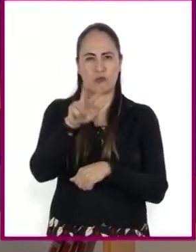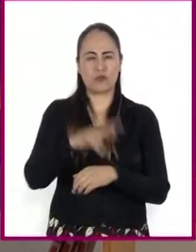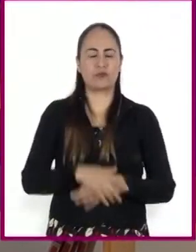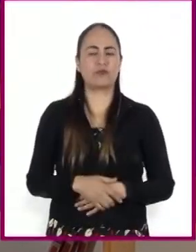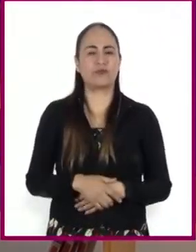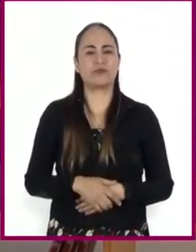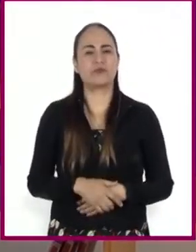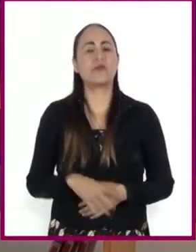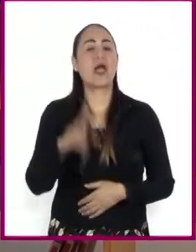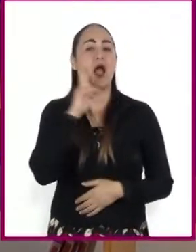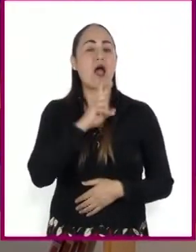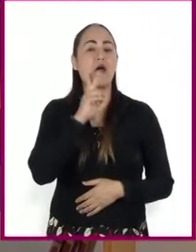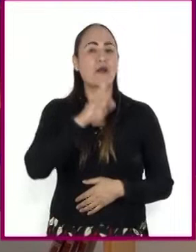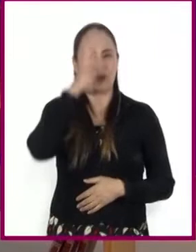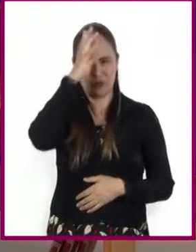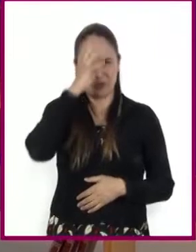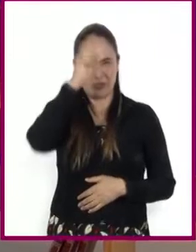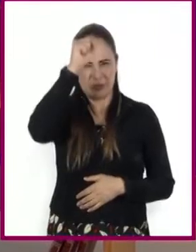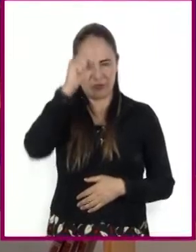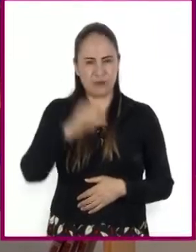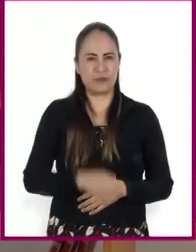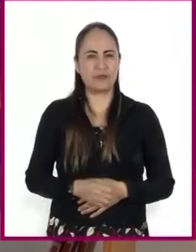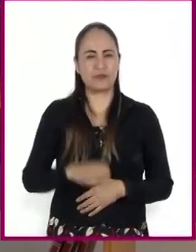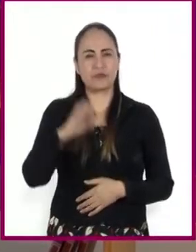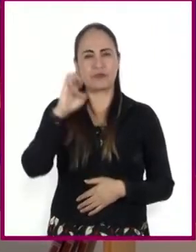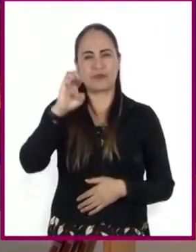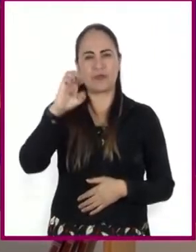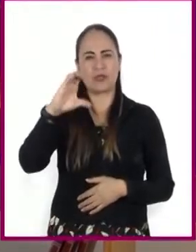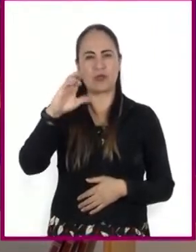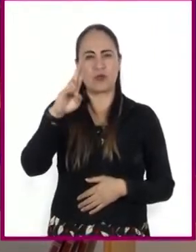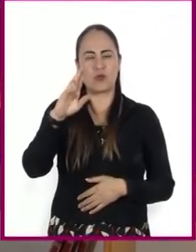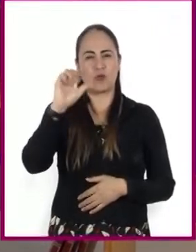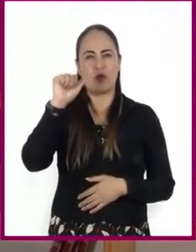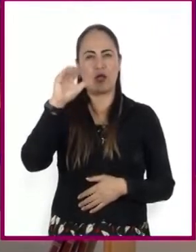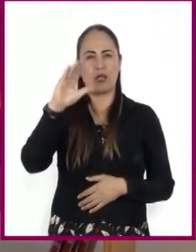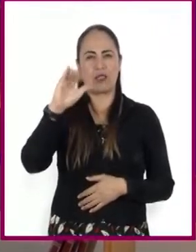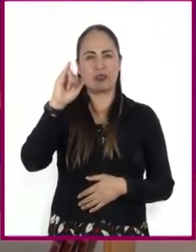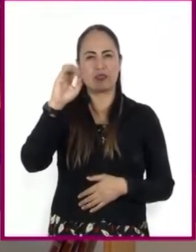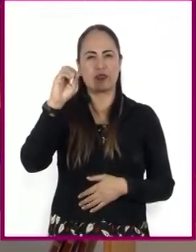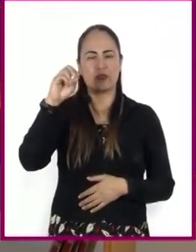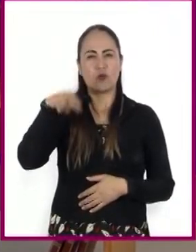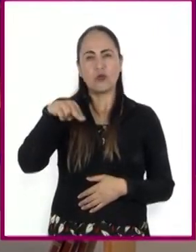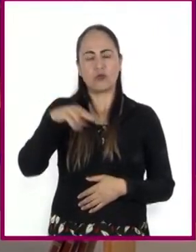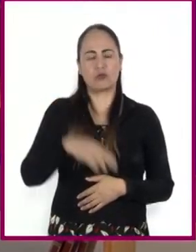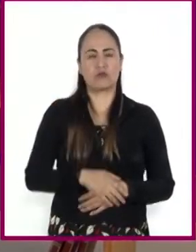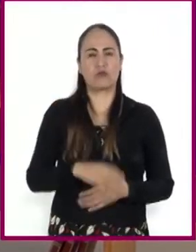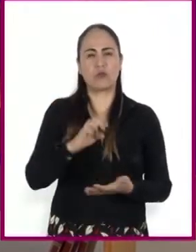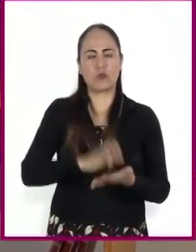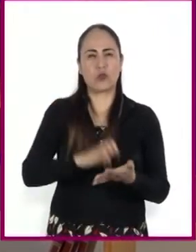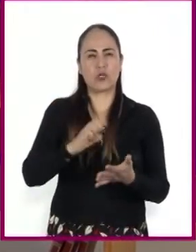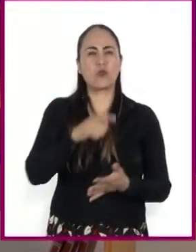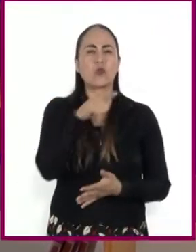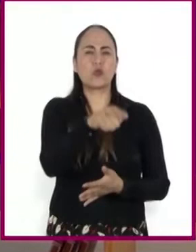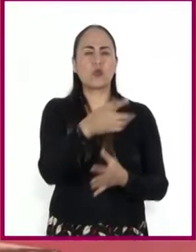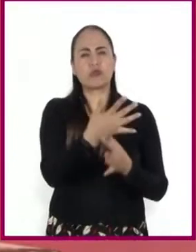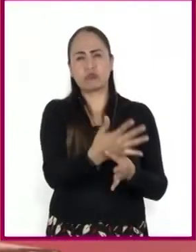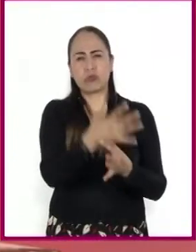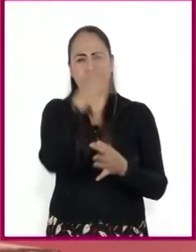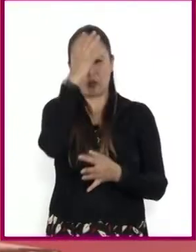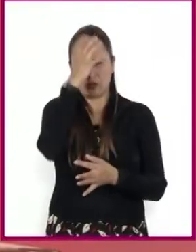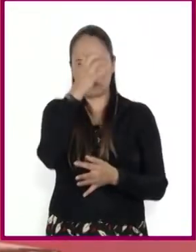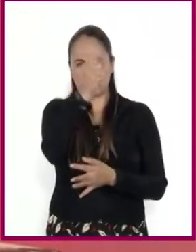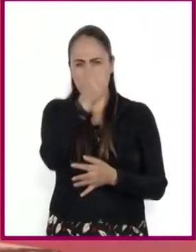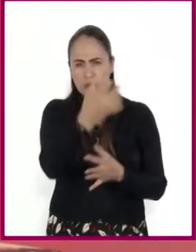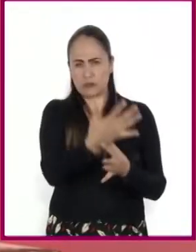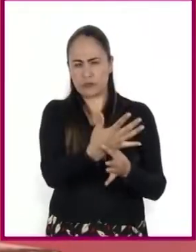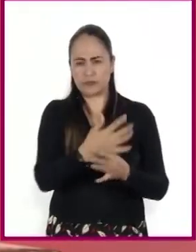los conceptos de arriba, ecuación. Por ejemplo, ¿cuál sería tu definición de ecuación?